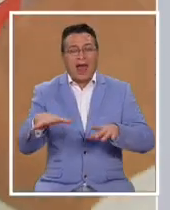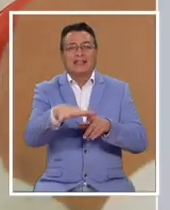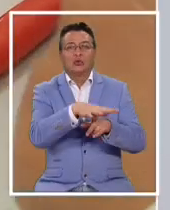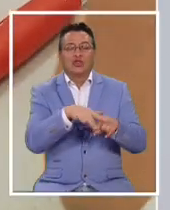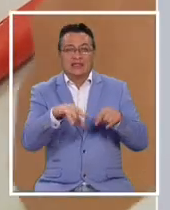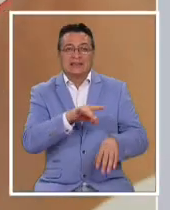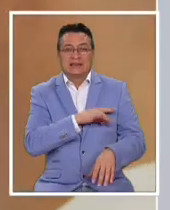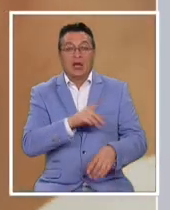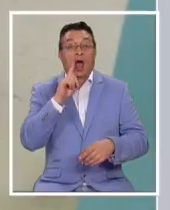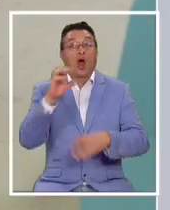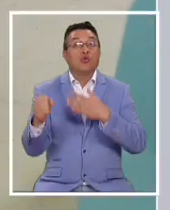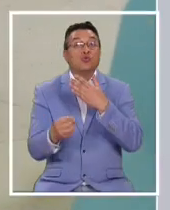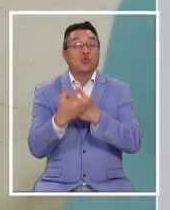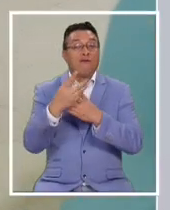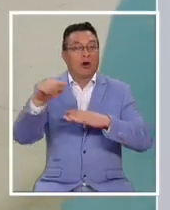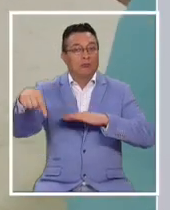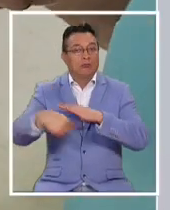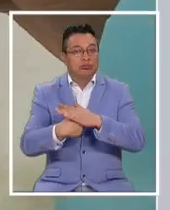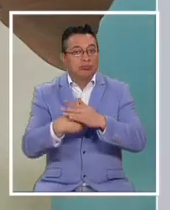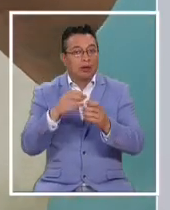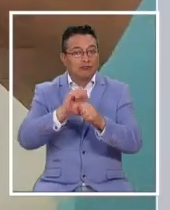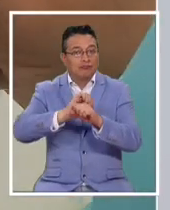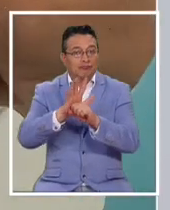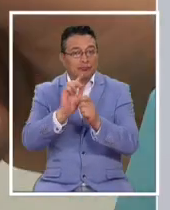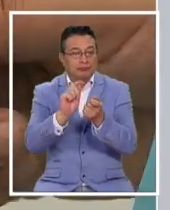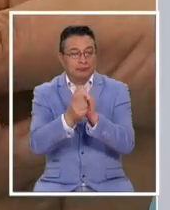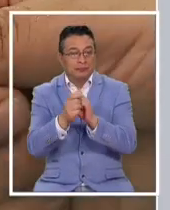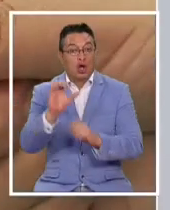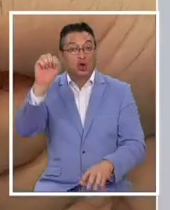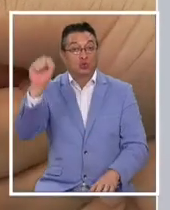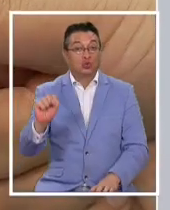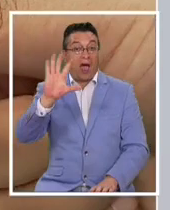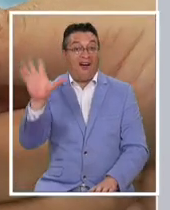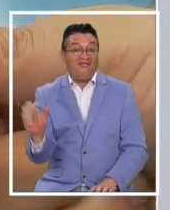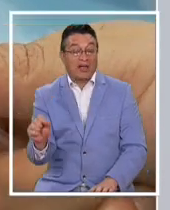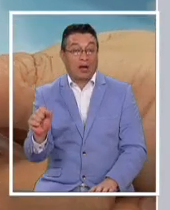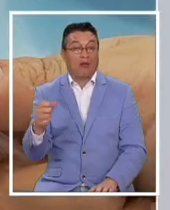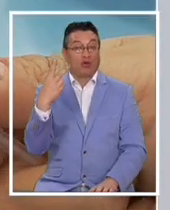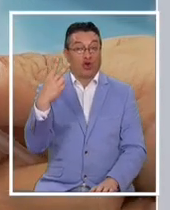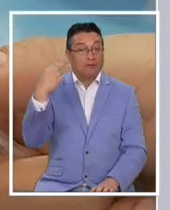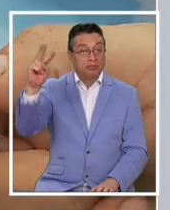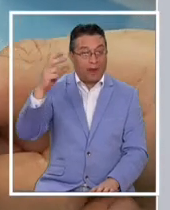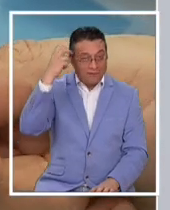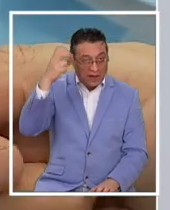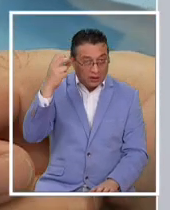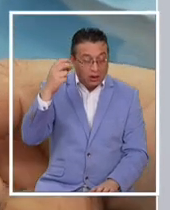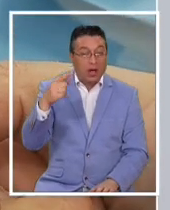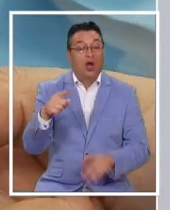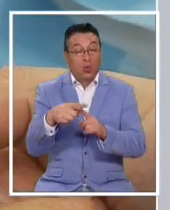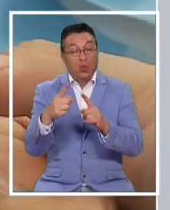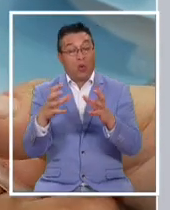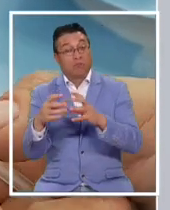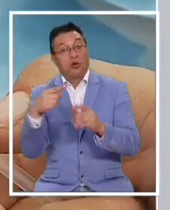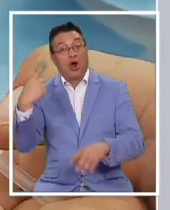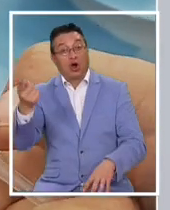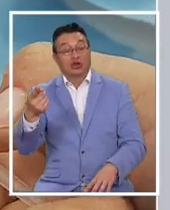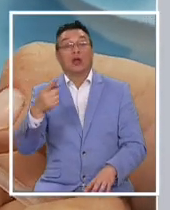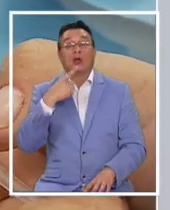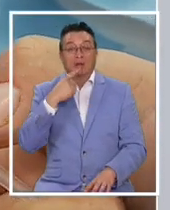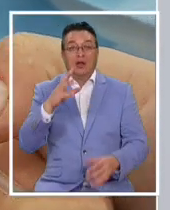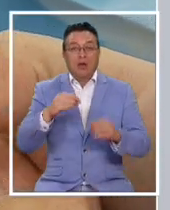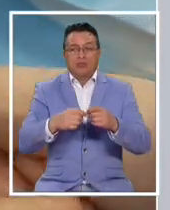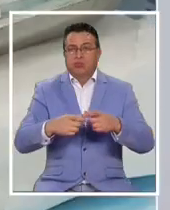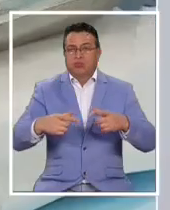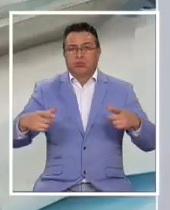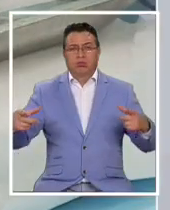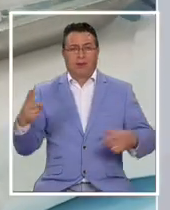pregunto por las variantes que han ingresado en el último tiempo, ya se han descubierto incluso la variante sudafricana acá, las 2 variantes brasileñas, una más agresiva que la otra, y también para la carga viral que